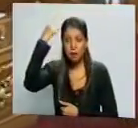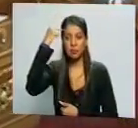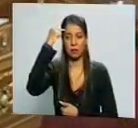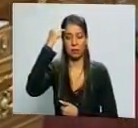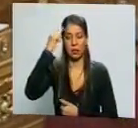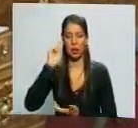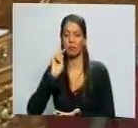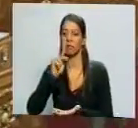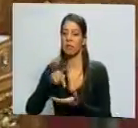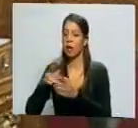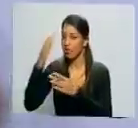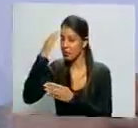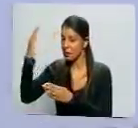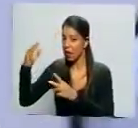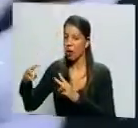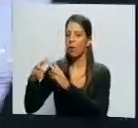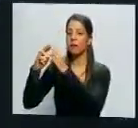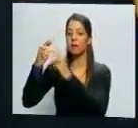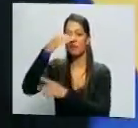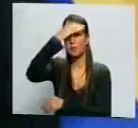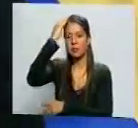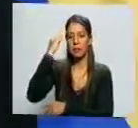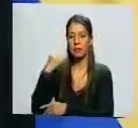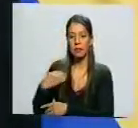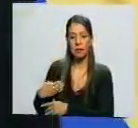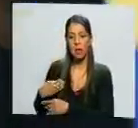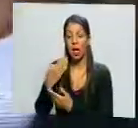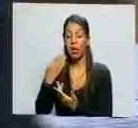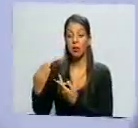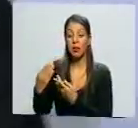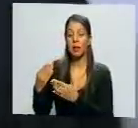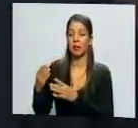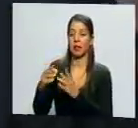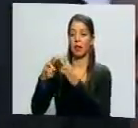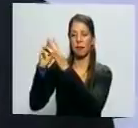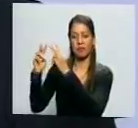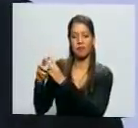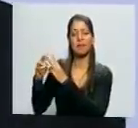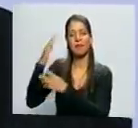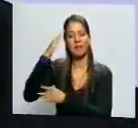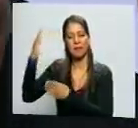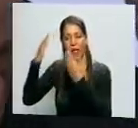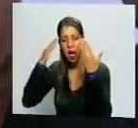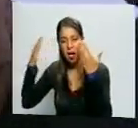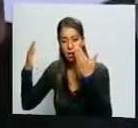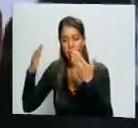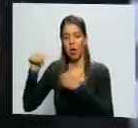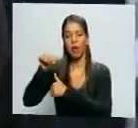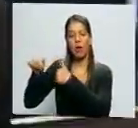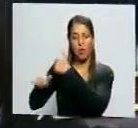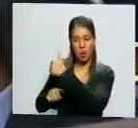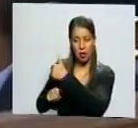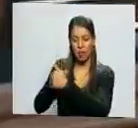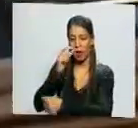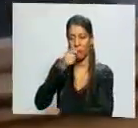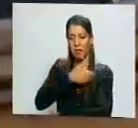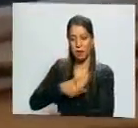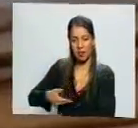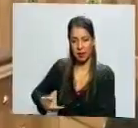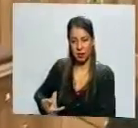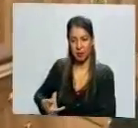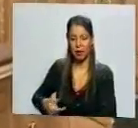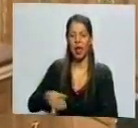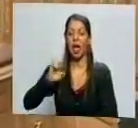saludando a la primera vicepresidenta de la Asamblea Nacional Constituyente, Tania Díaz. Luego se procede a saludar al segundo vicepresidente del poder plenipotenciario,